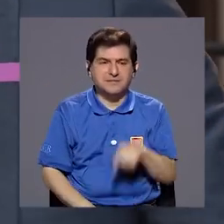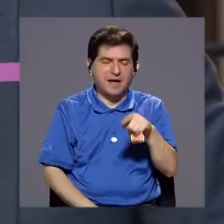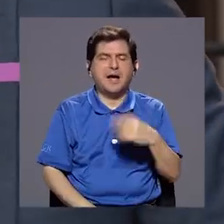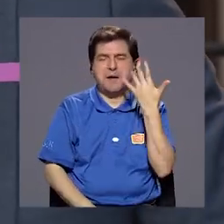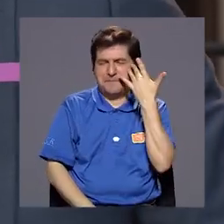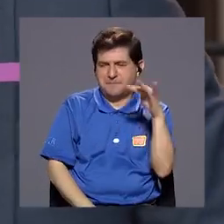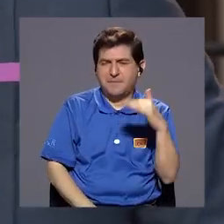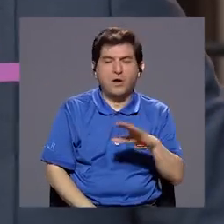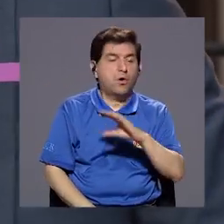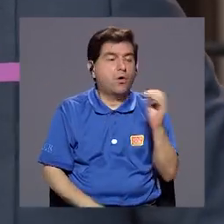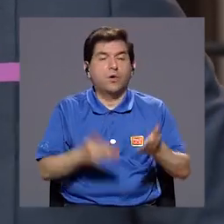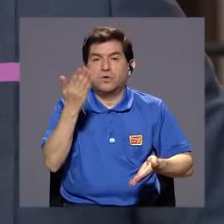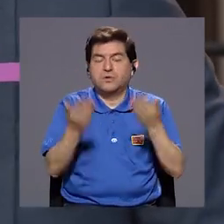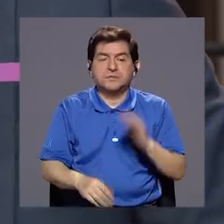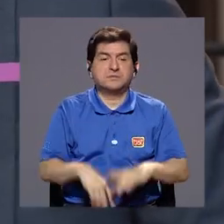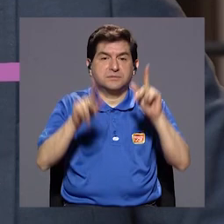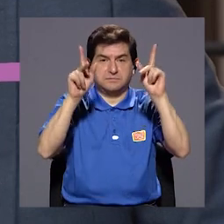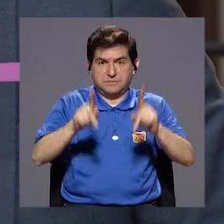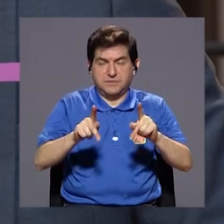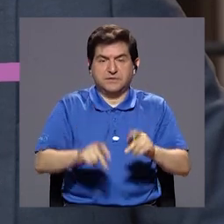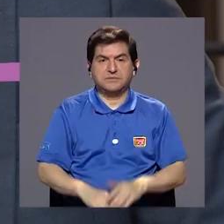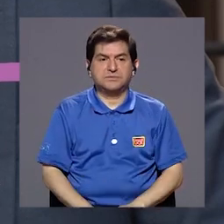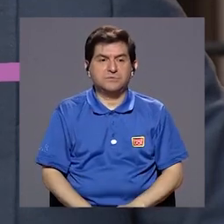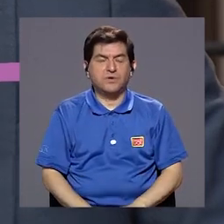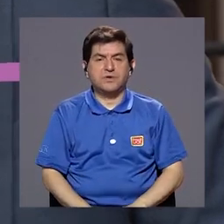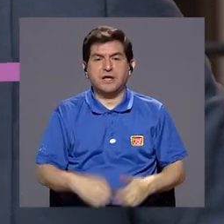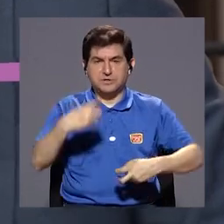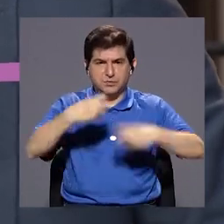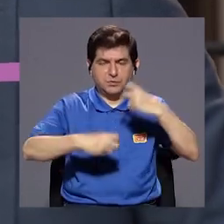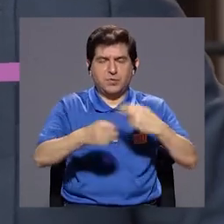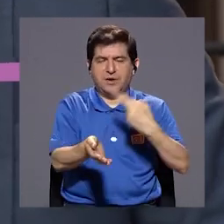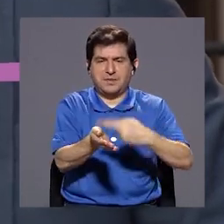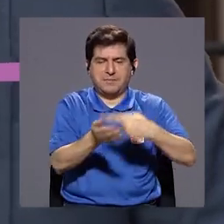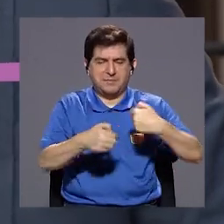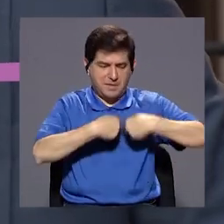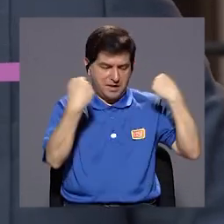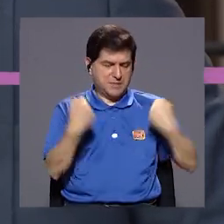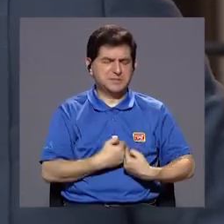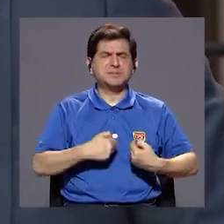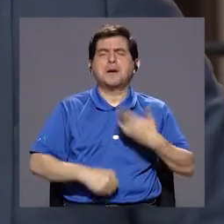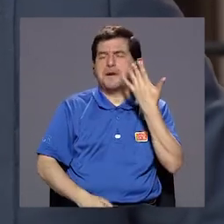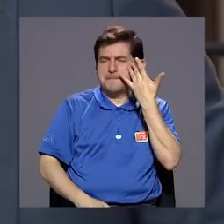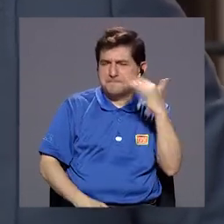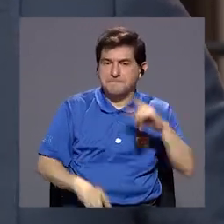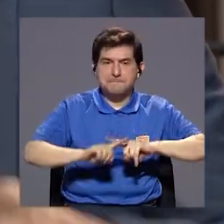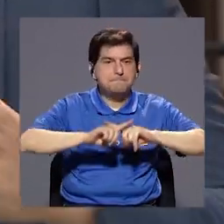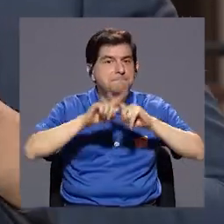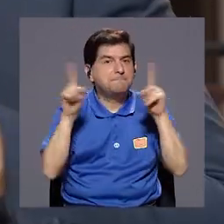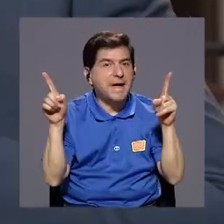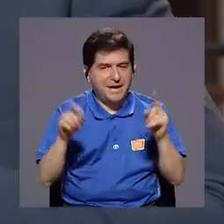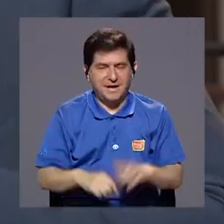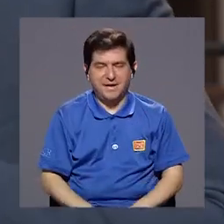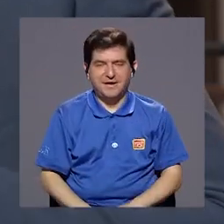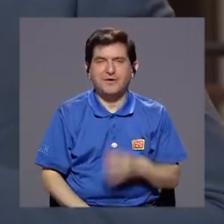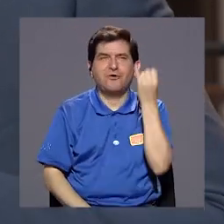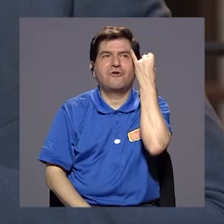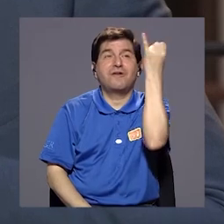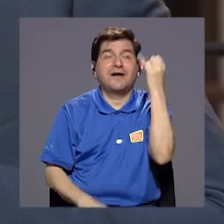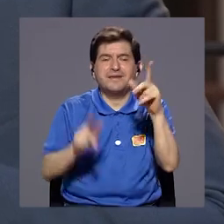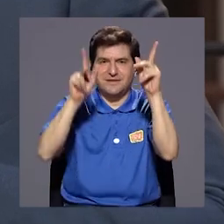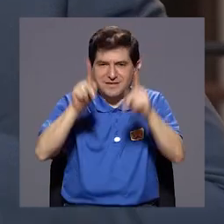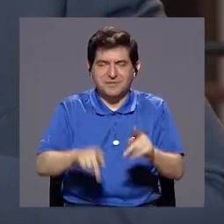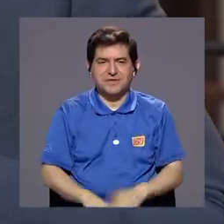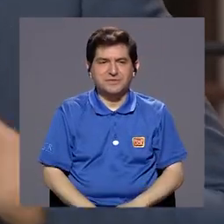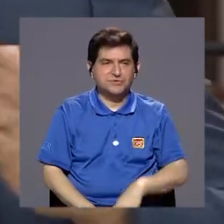manifestaciones similares, algunos trastornos en el ritmo cardíaco, o sea, hay cosas que sí se pueden parecer, pero para eso la idea es que